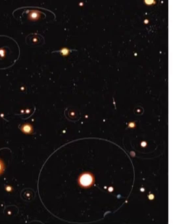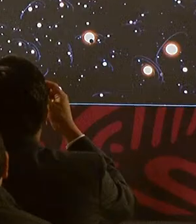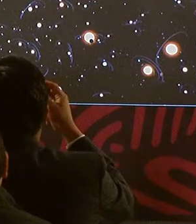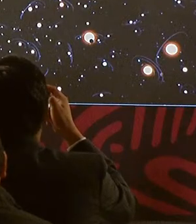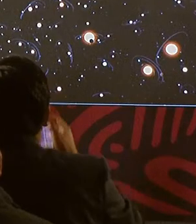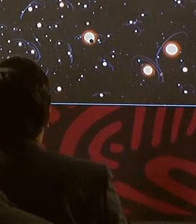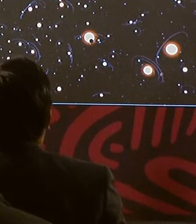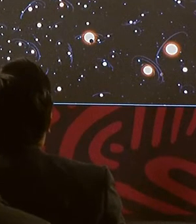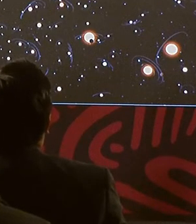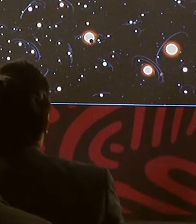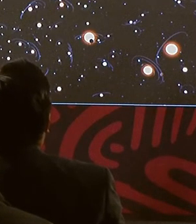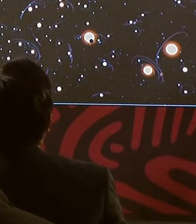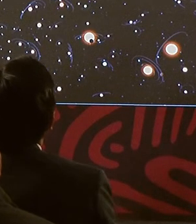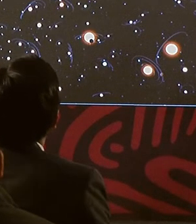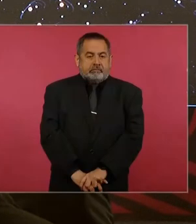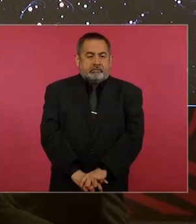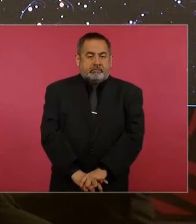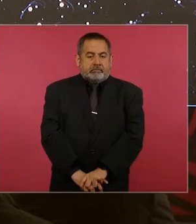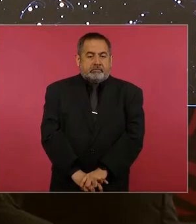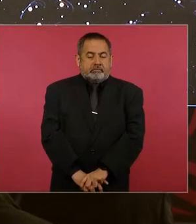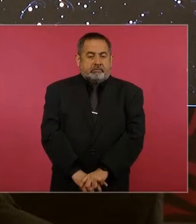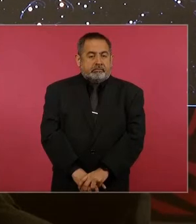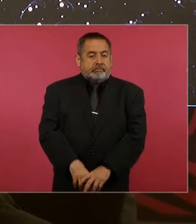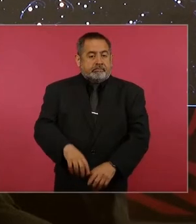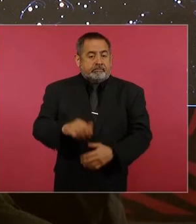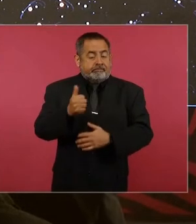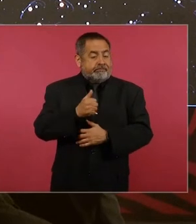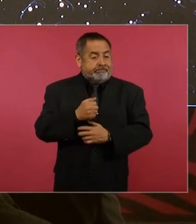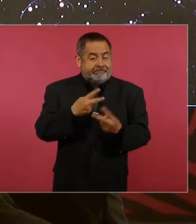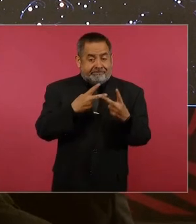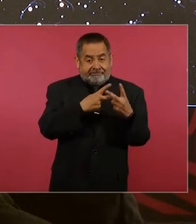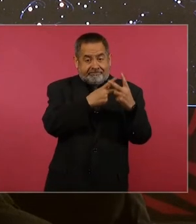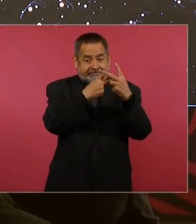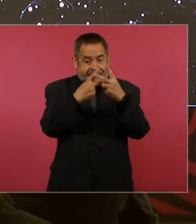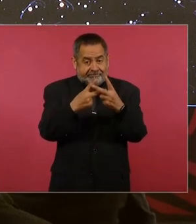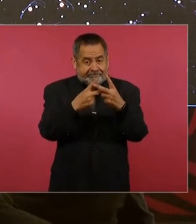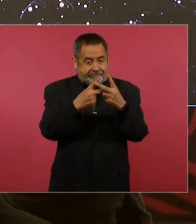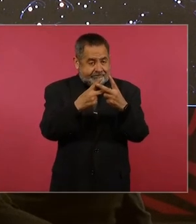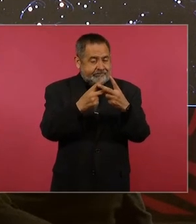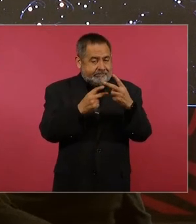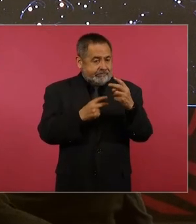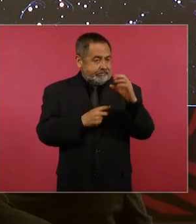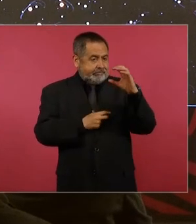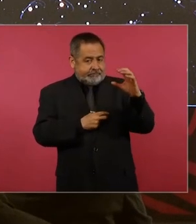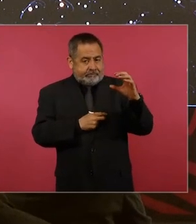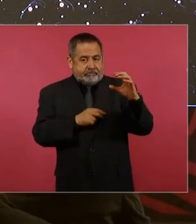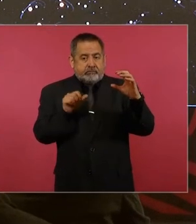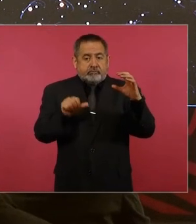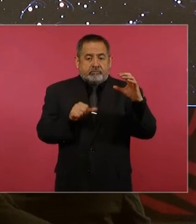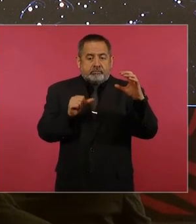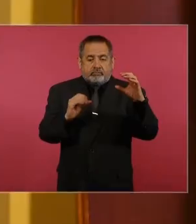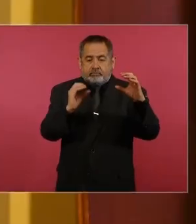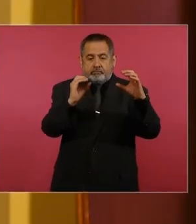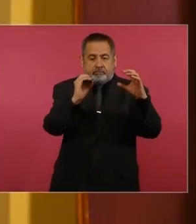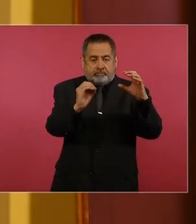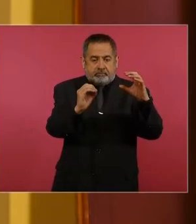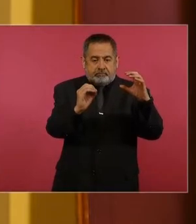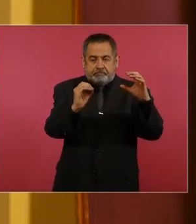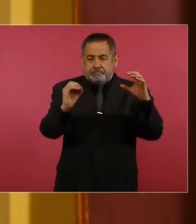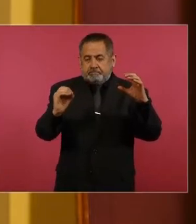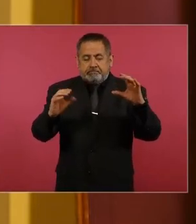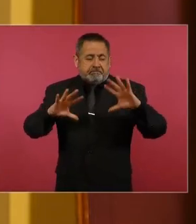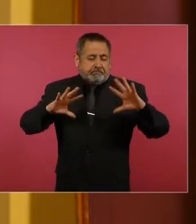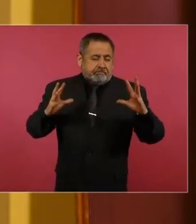cada estrella en el universo va a tener un planeta al menos. Y por lo tanto estamos hablando de que en el universo podría haber algo así